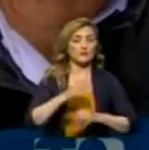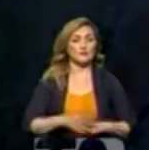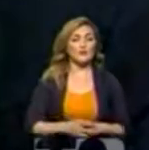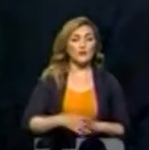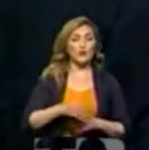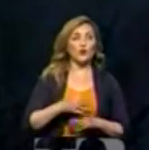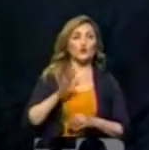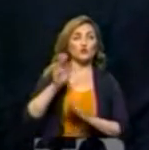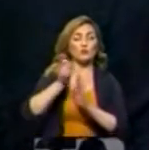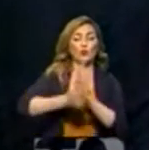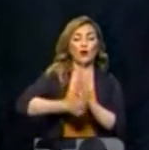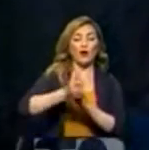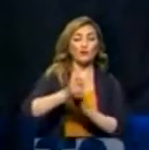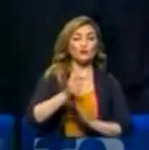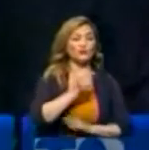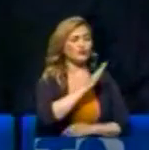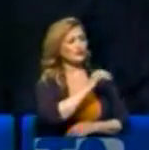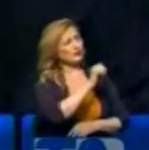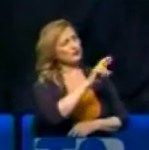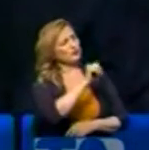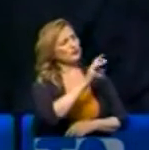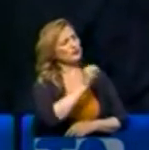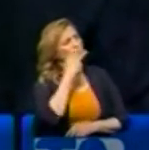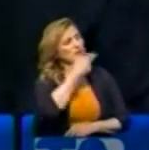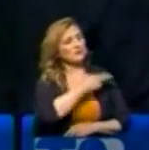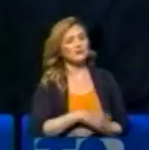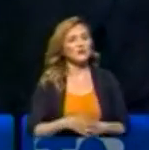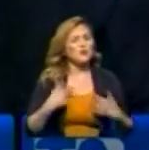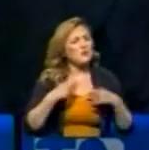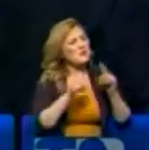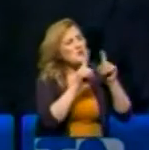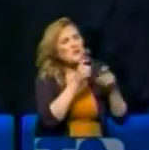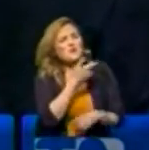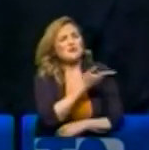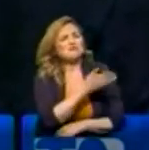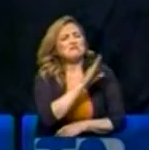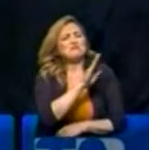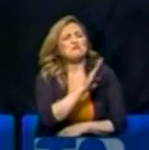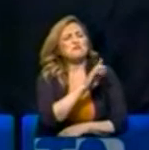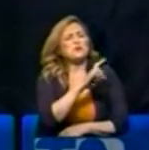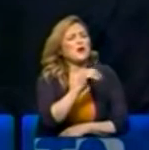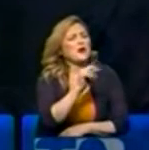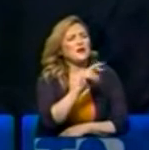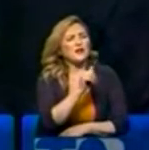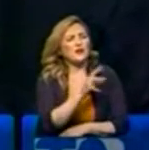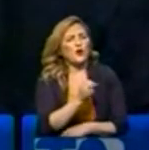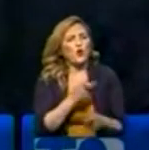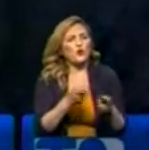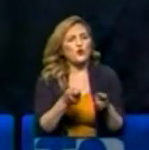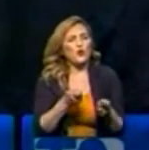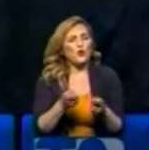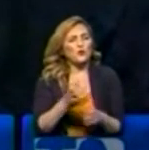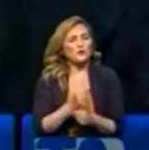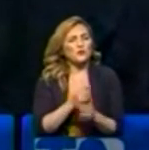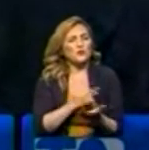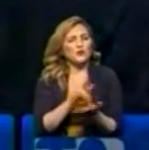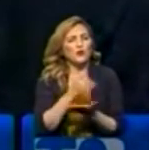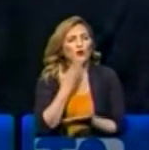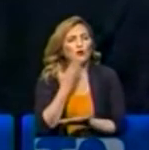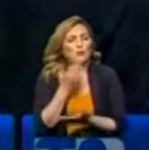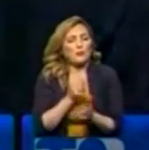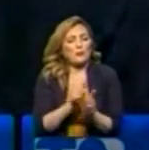miente. Le he preguntado que cómo es posible que el señor pueda pasar los controles de seguridad del